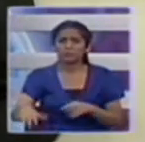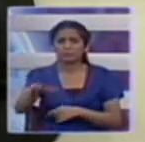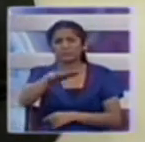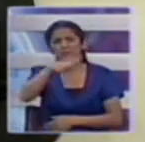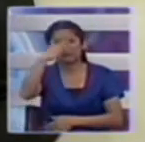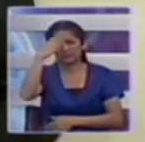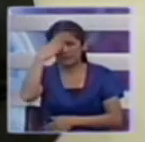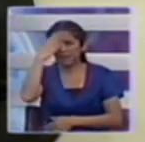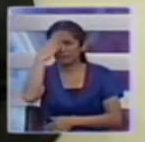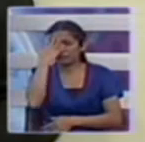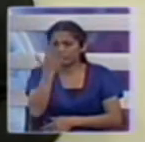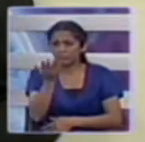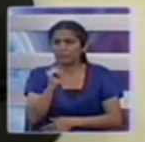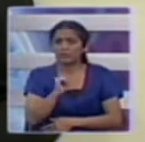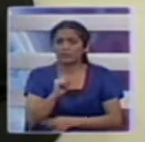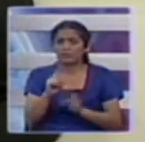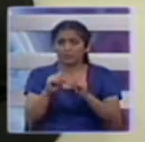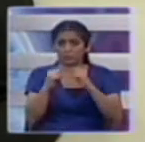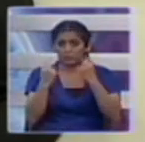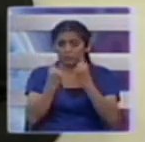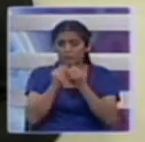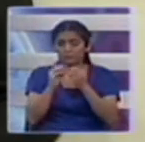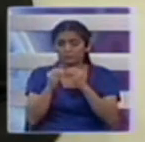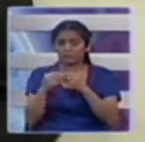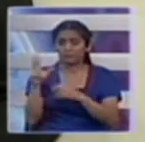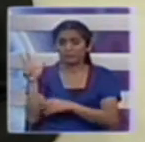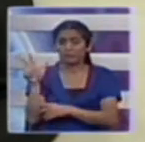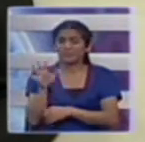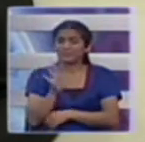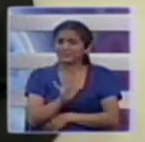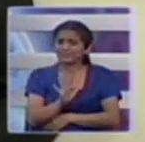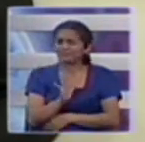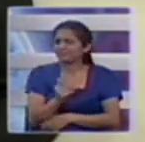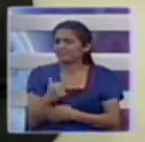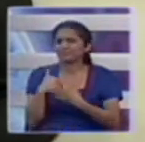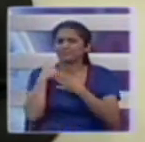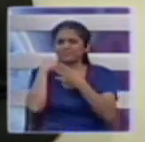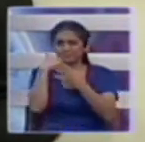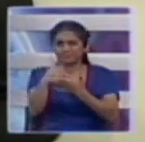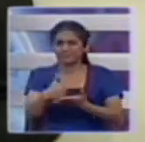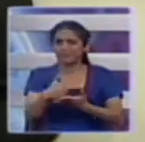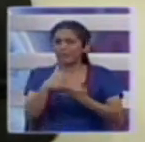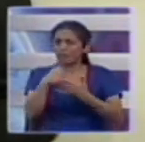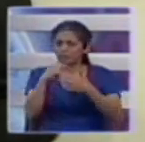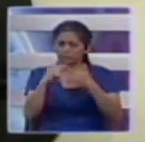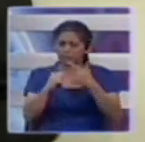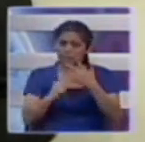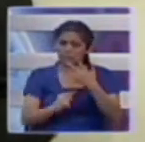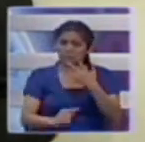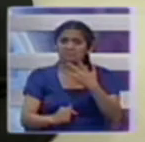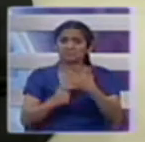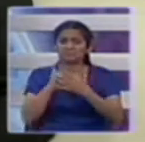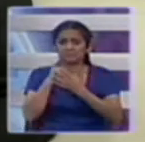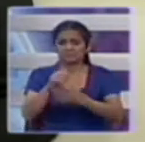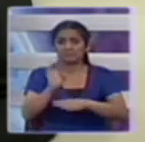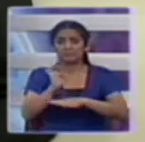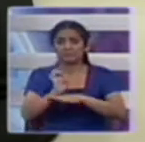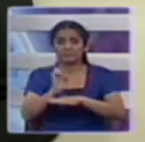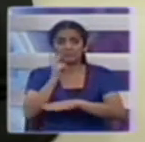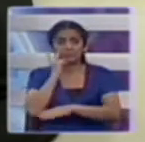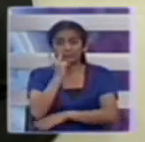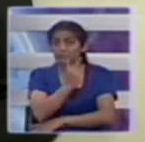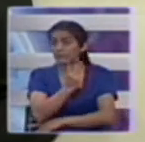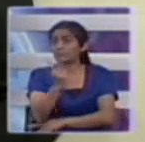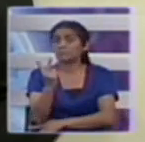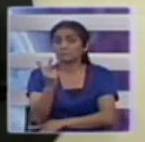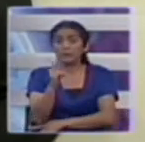el cambio que Alianza País, que la Revolución Ciudadana ha generado en nuestro Ecuador. Lo viven